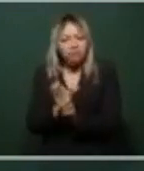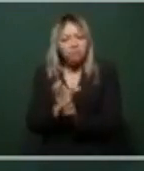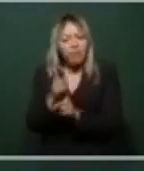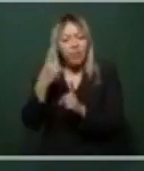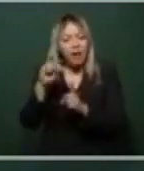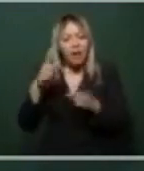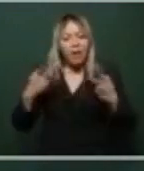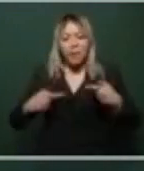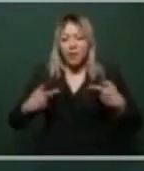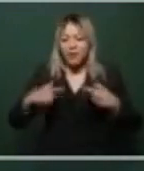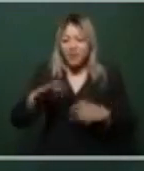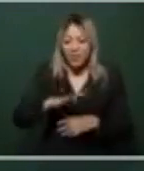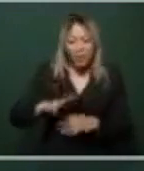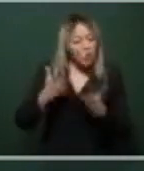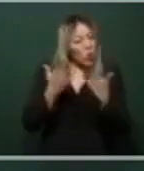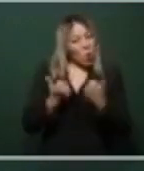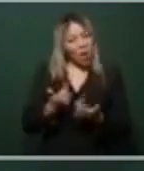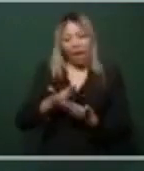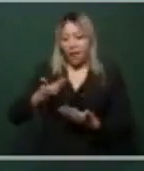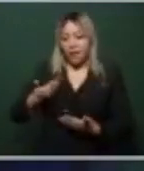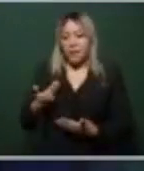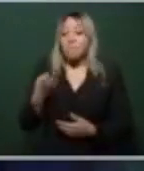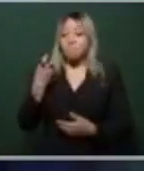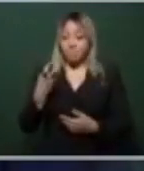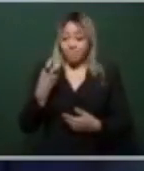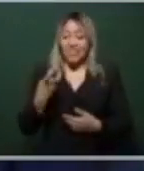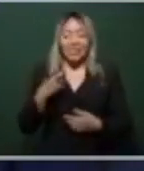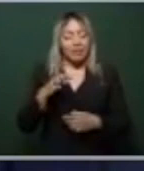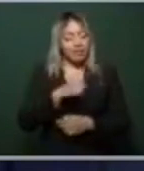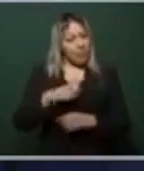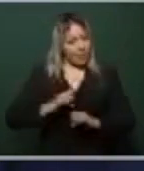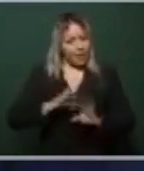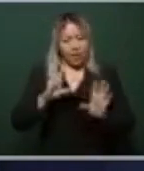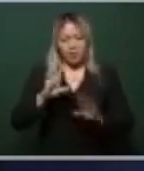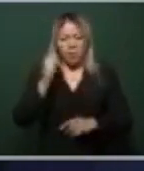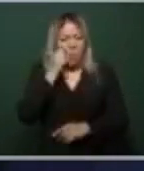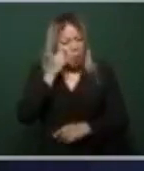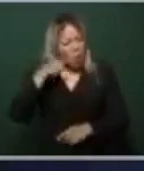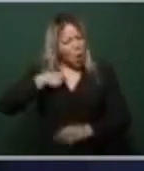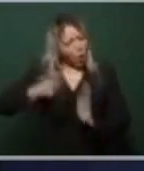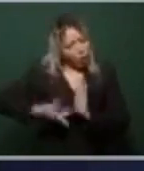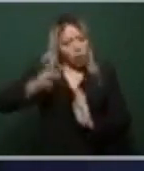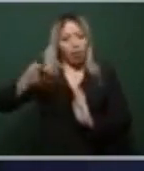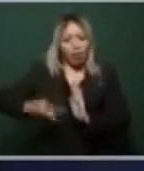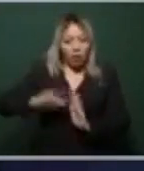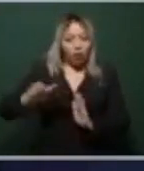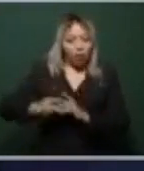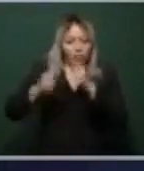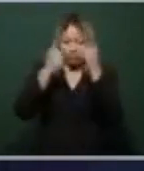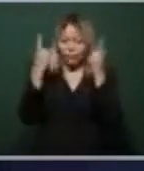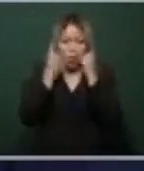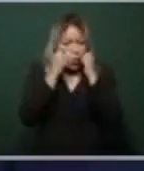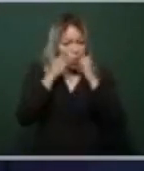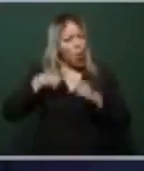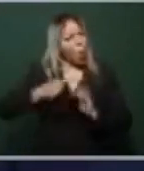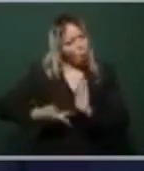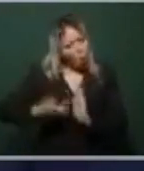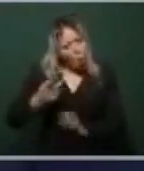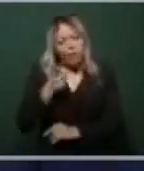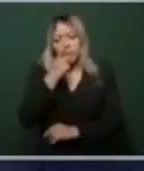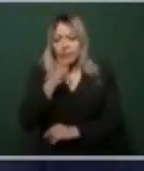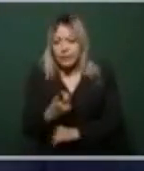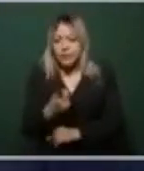Eso debe de quedar muy claro. Y aunque parezca disco rayado, lo voy a seguir diciendo. ¿Saben?